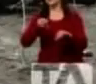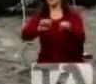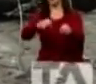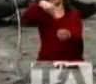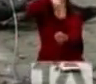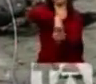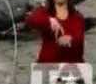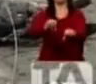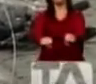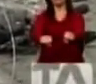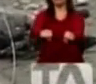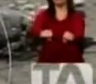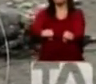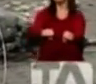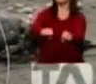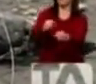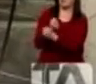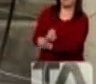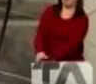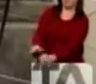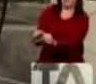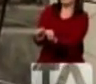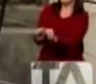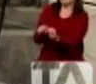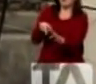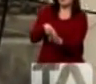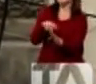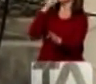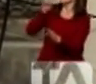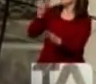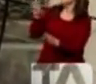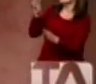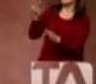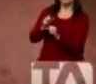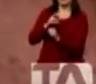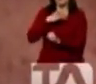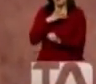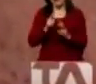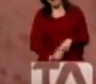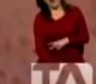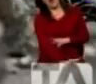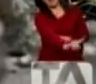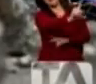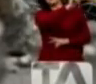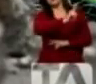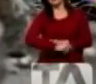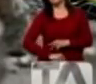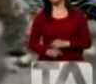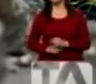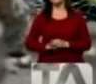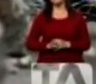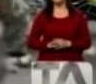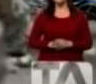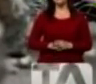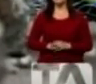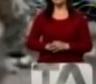que se bajaba de su moto, una gran explosión le obligó a regresar a ver y dice que actuó con sentido de sobrevivencia.